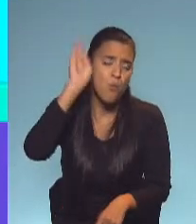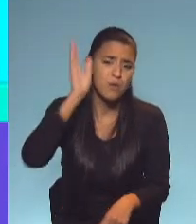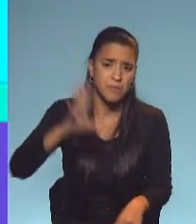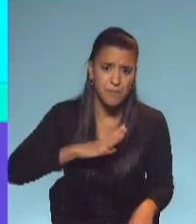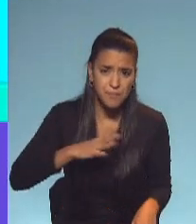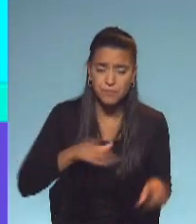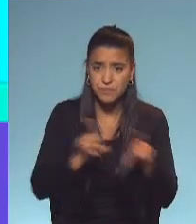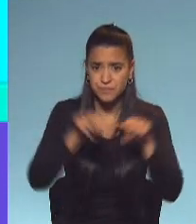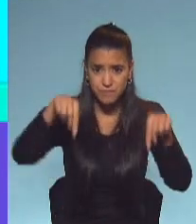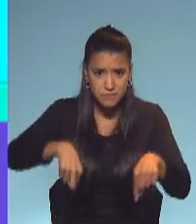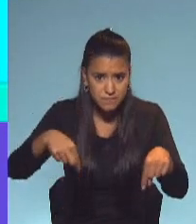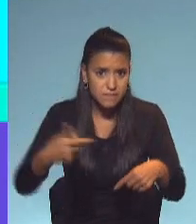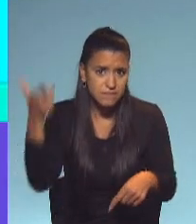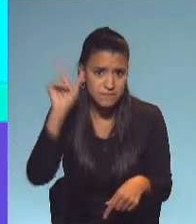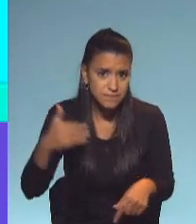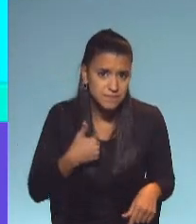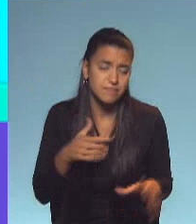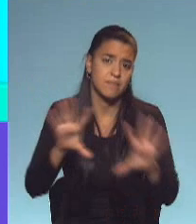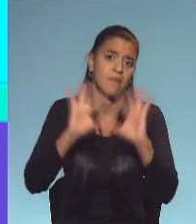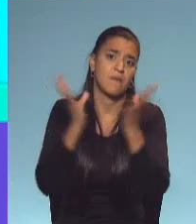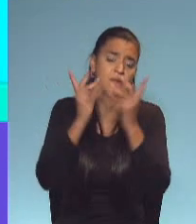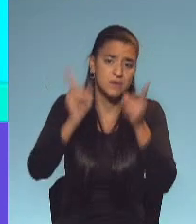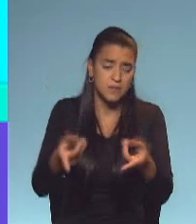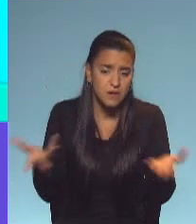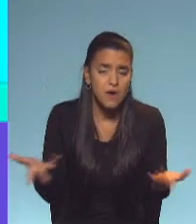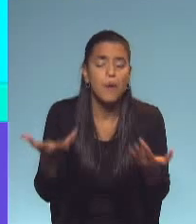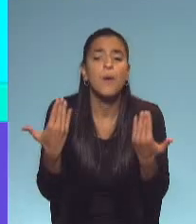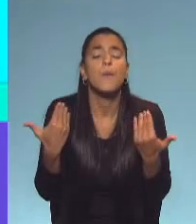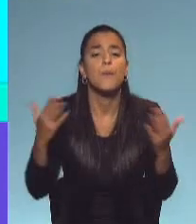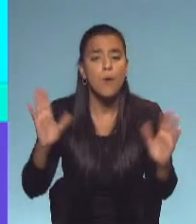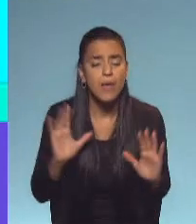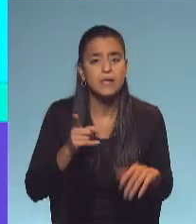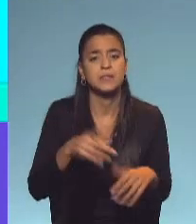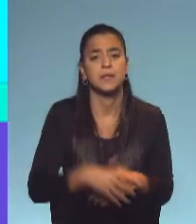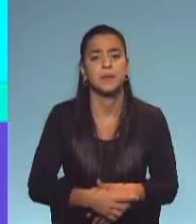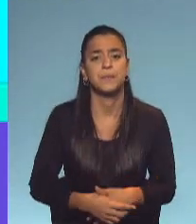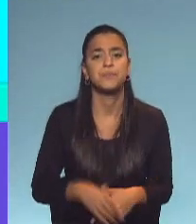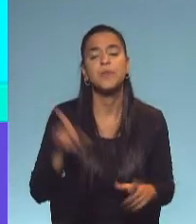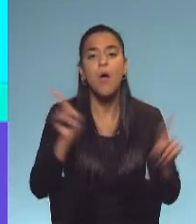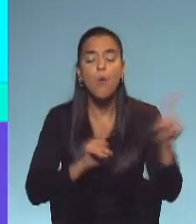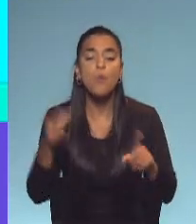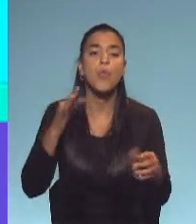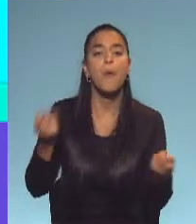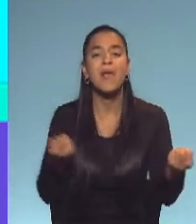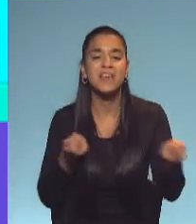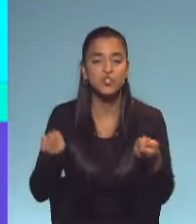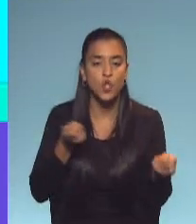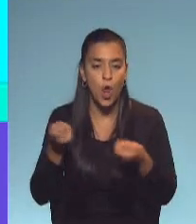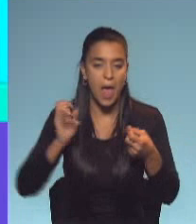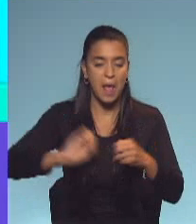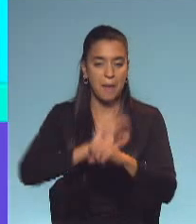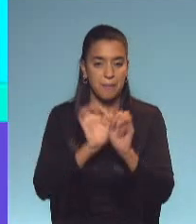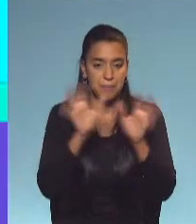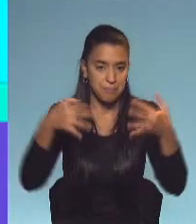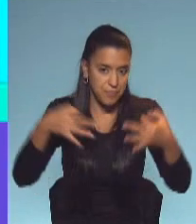estamos atravesando en la República Argentina y en el mundo, ¿no? Probablemente aquellos que tienen que gestionar la pandemia, vos